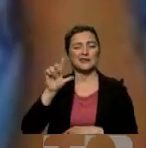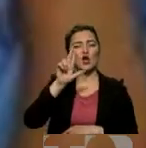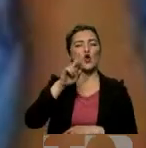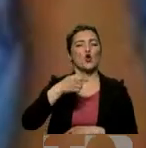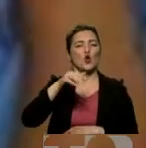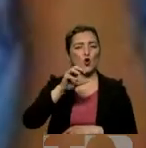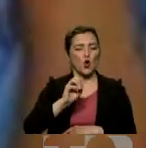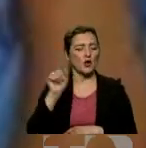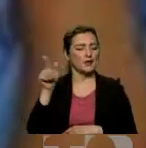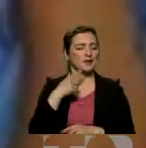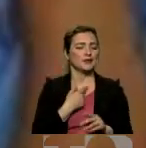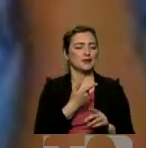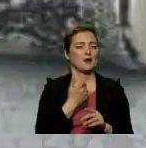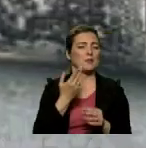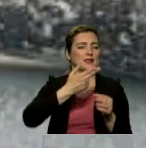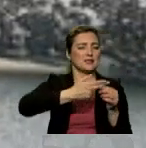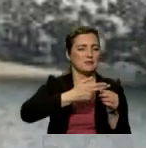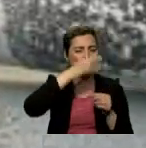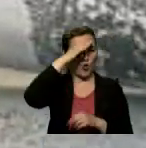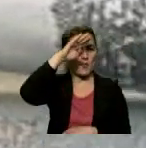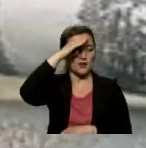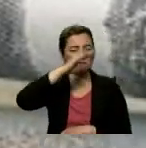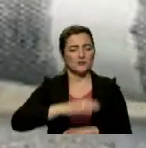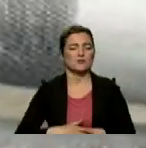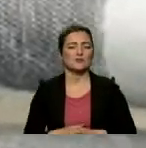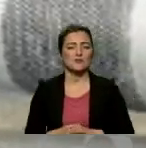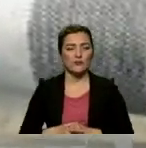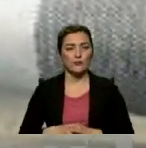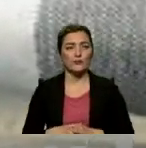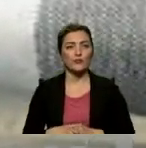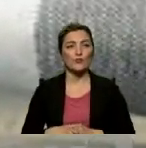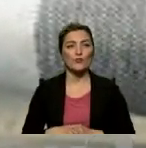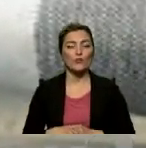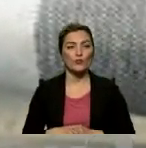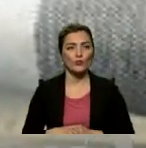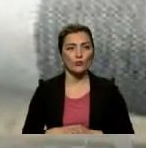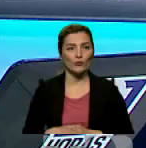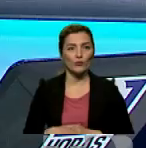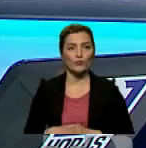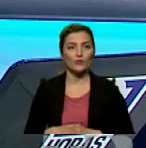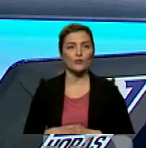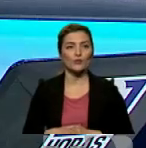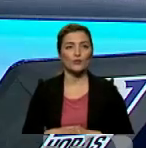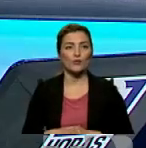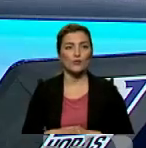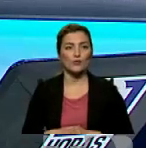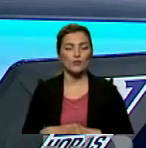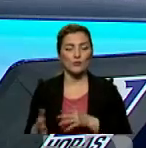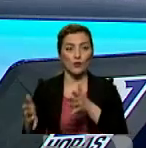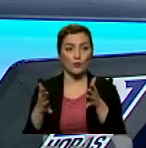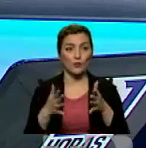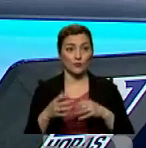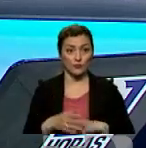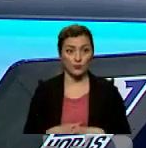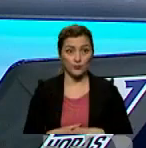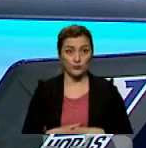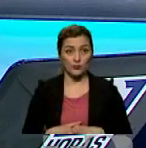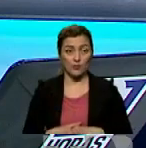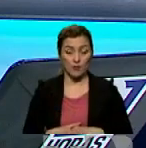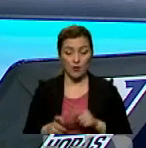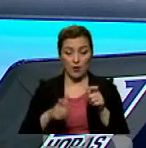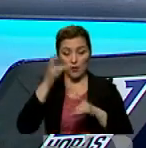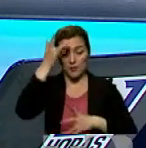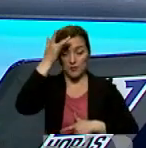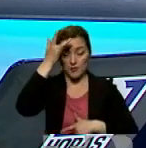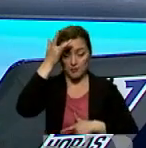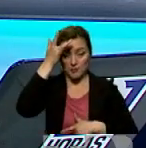era parte de la banda del cubano. Desde Esmeraldas, Carlos Chamorro, 24 horas. Ya en otro tema,